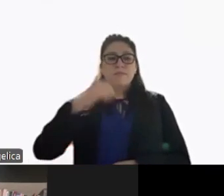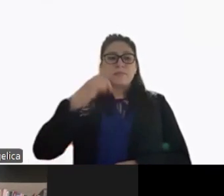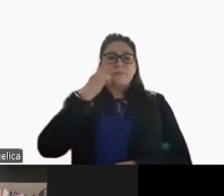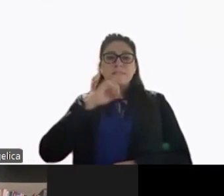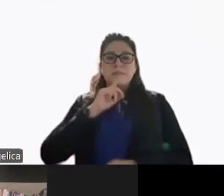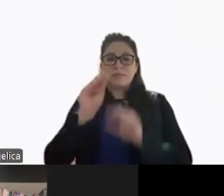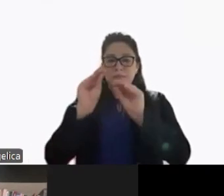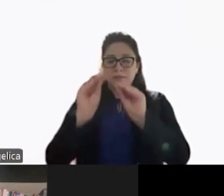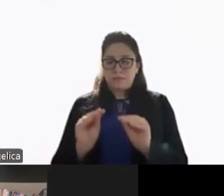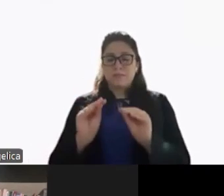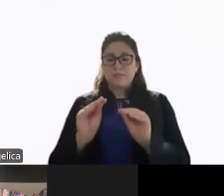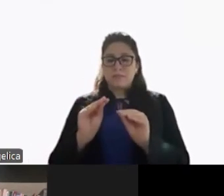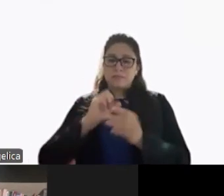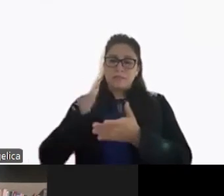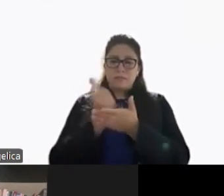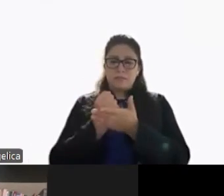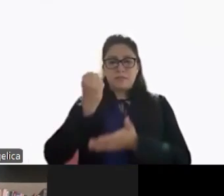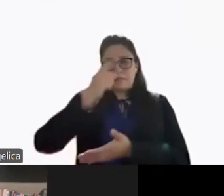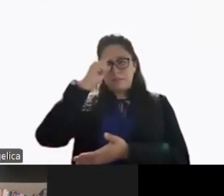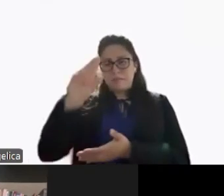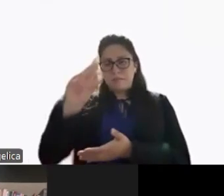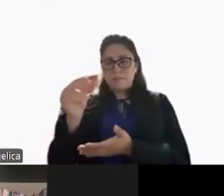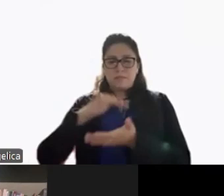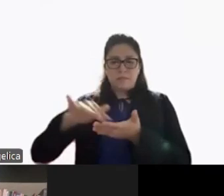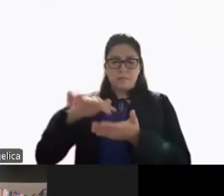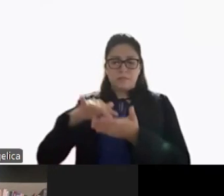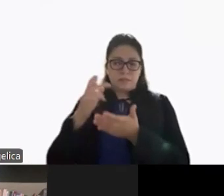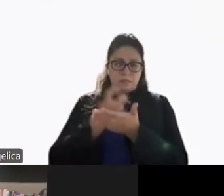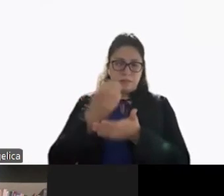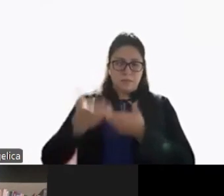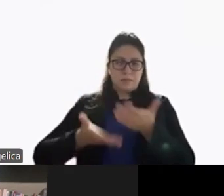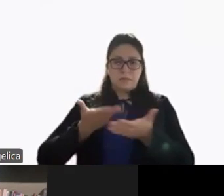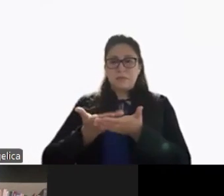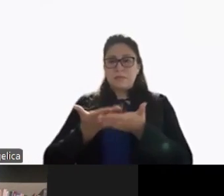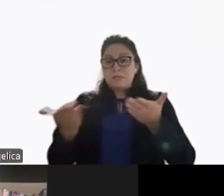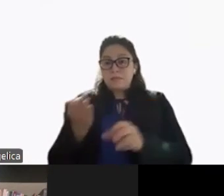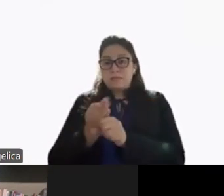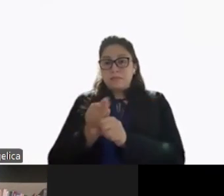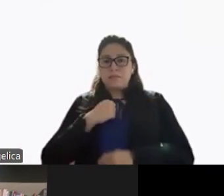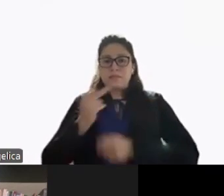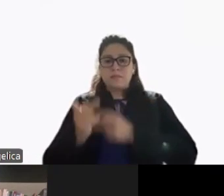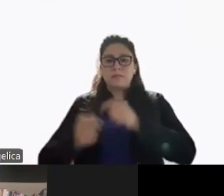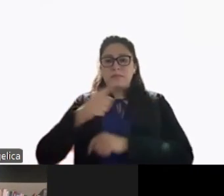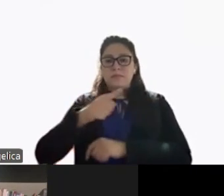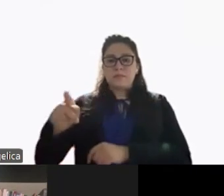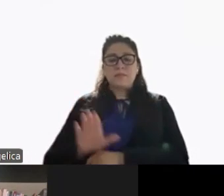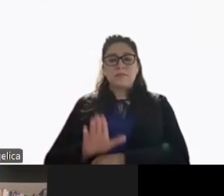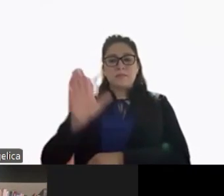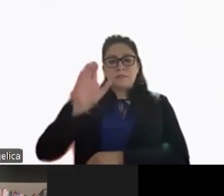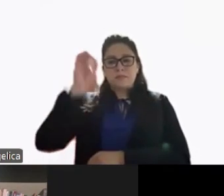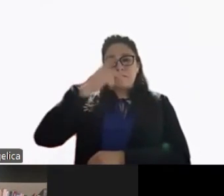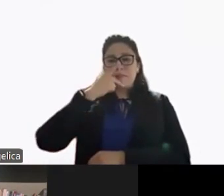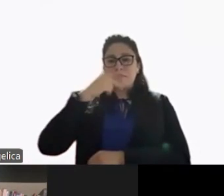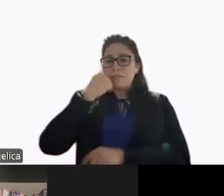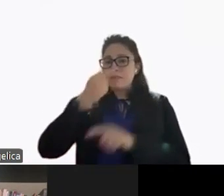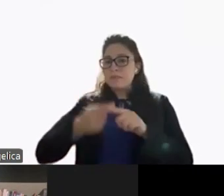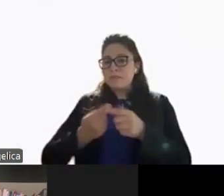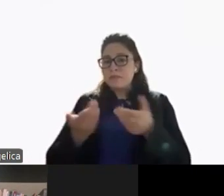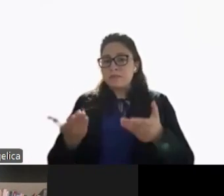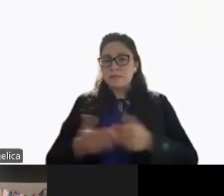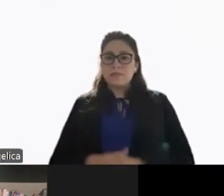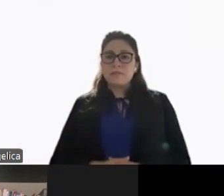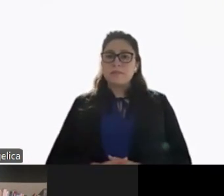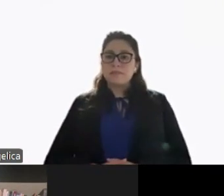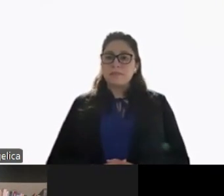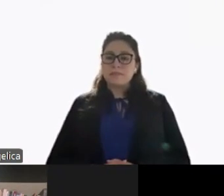diputado presidente, se dispensa la lectura. Se abre a discusión el dictamen. ¿Alguna o alguno de los presentes quiere hacer uso de